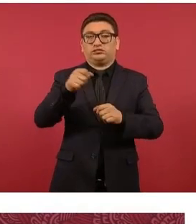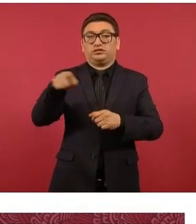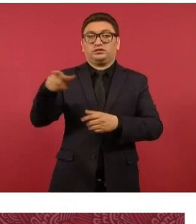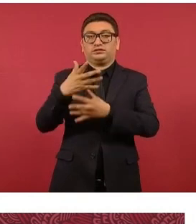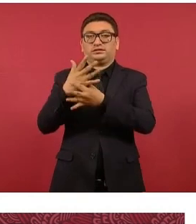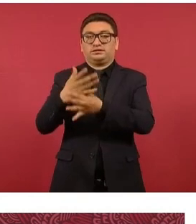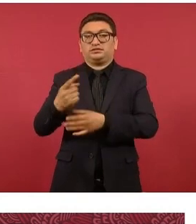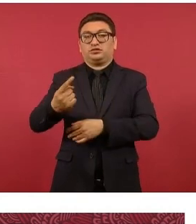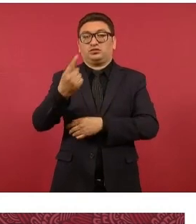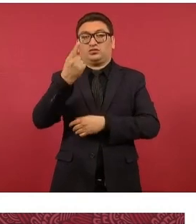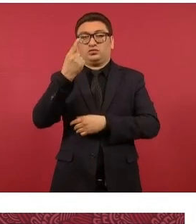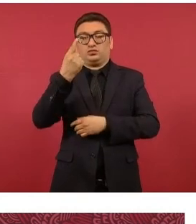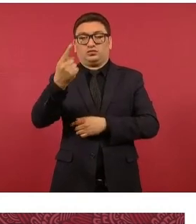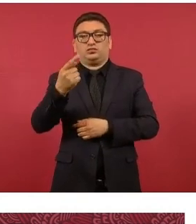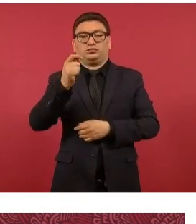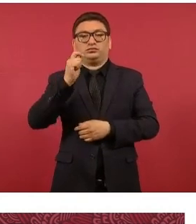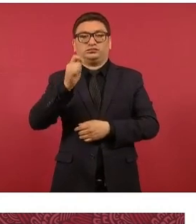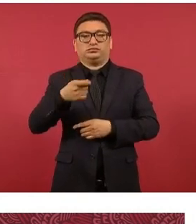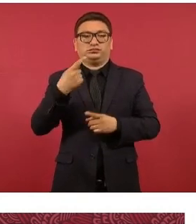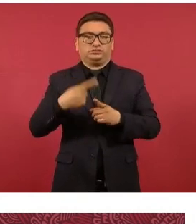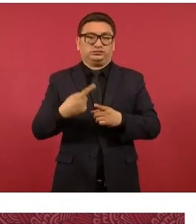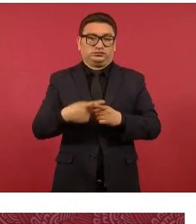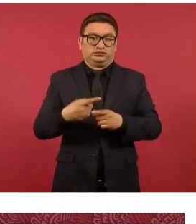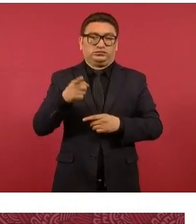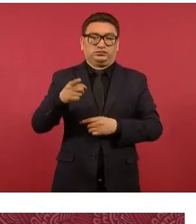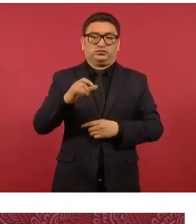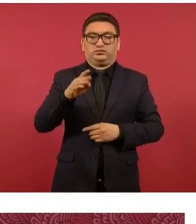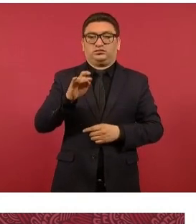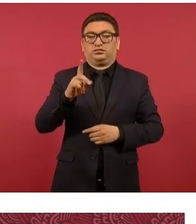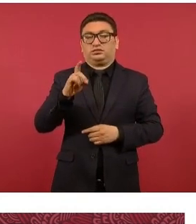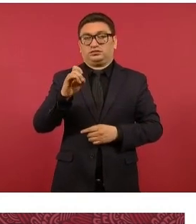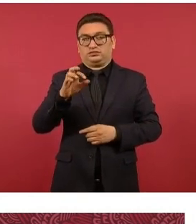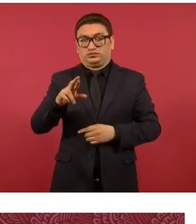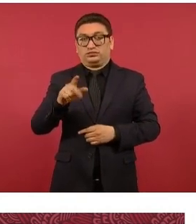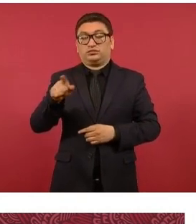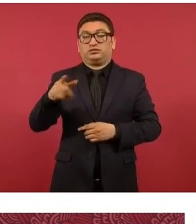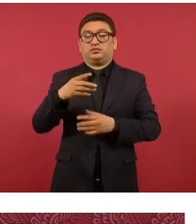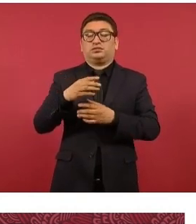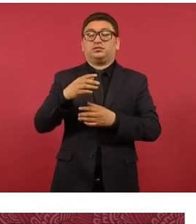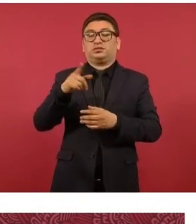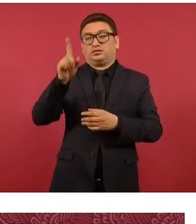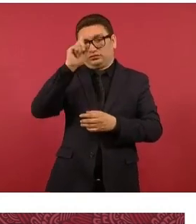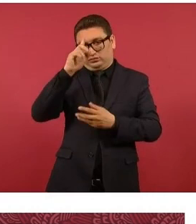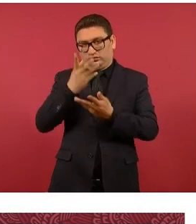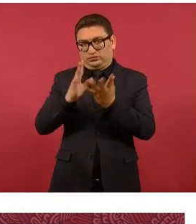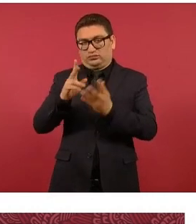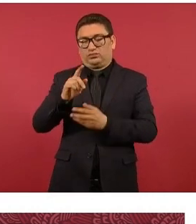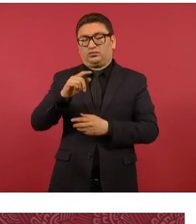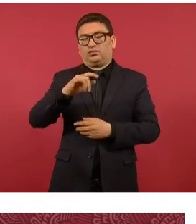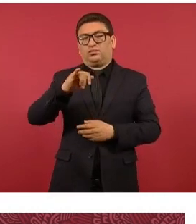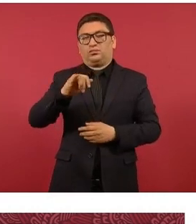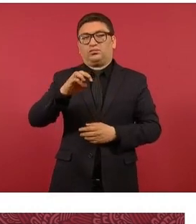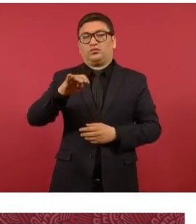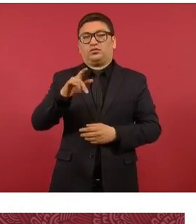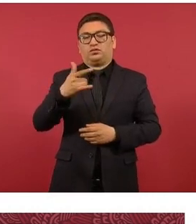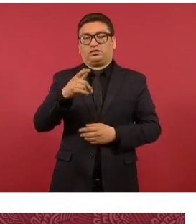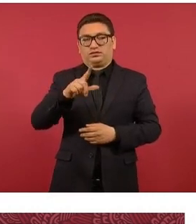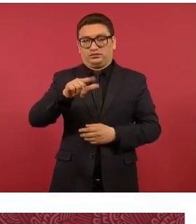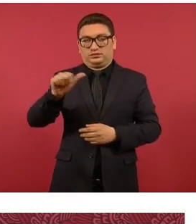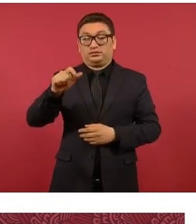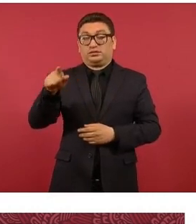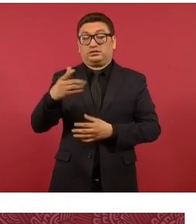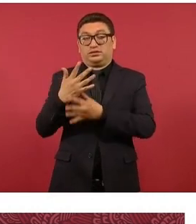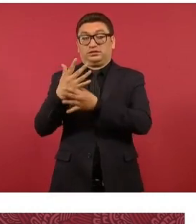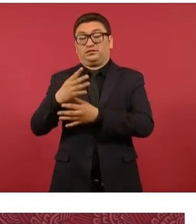de ellos sería orador. Aunque el consejero Murayama declaró como falsa esa